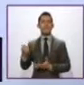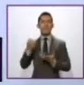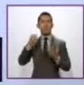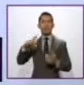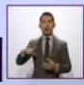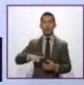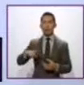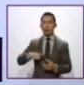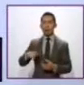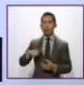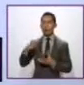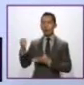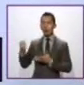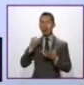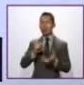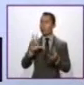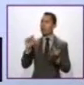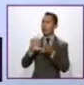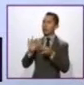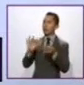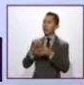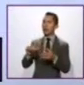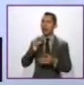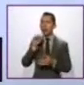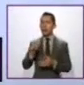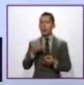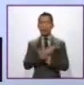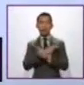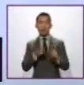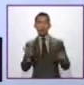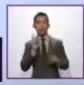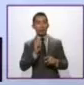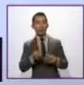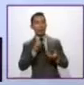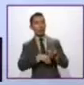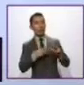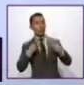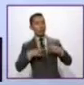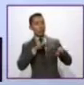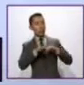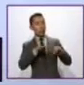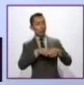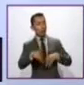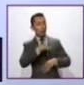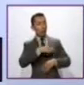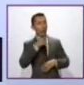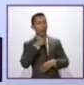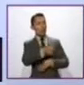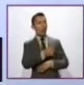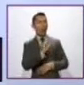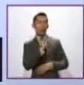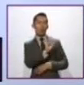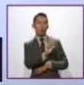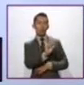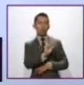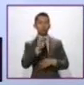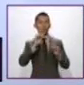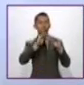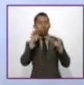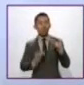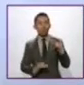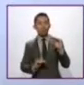sigue sin explicarnos, mientras que los trabajadores tienen salarios precarios. La desigualdad